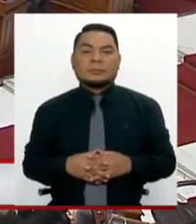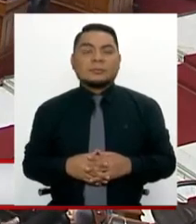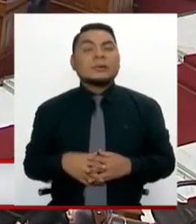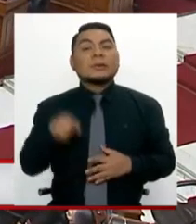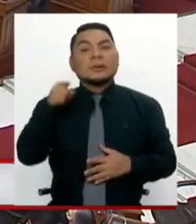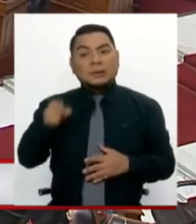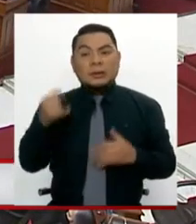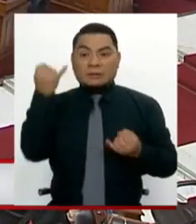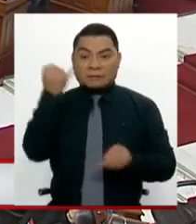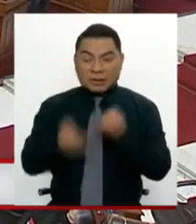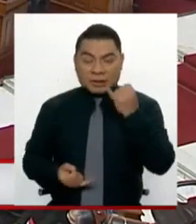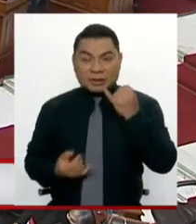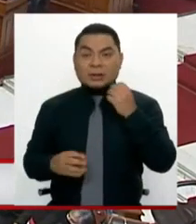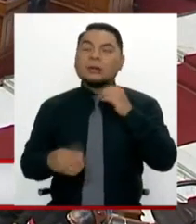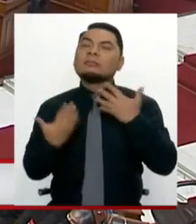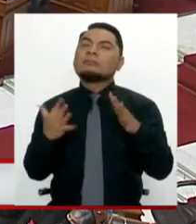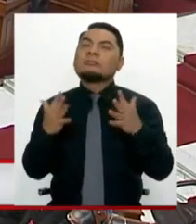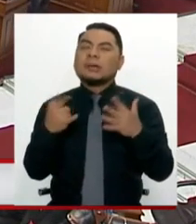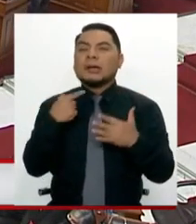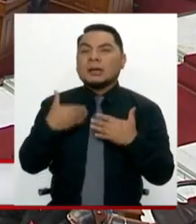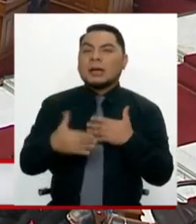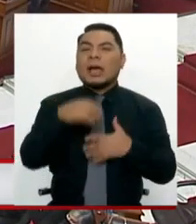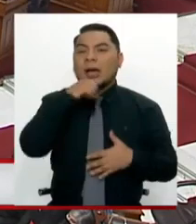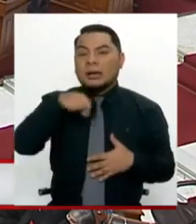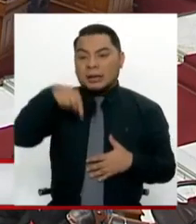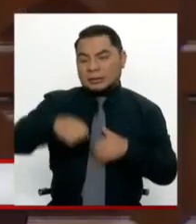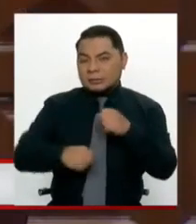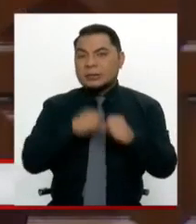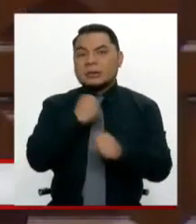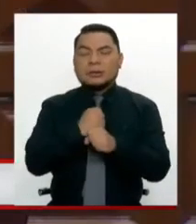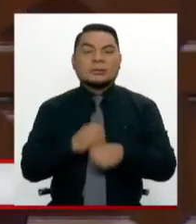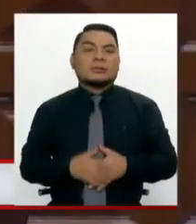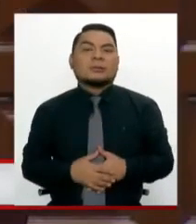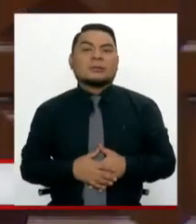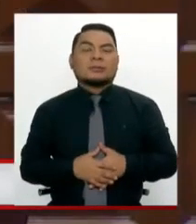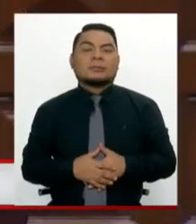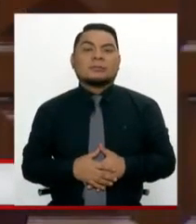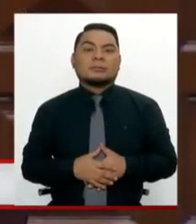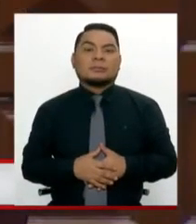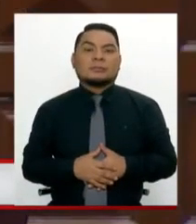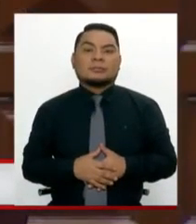cuya culminación se estima para diciembre del presente año,